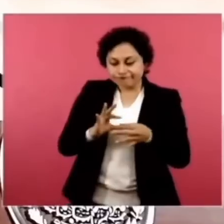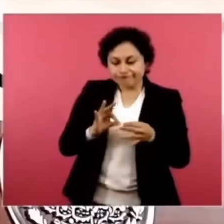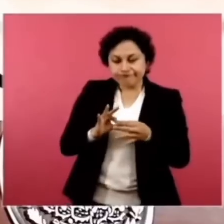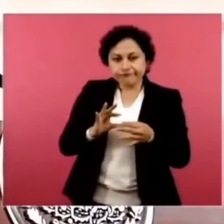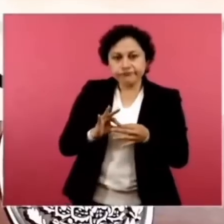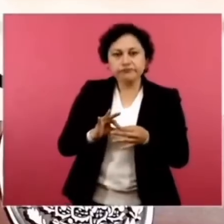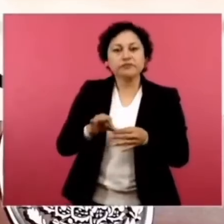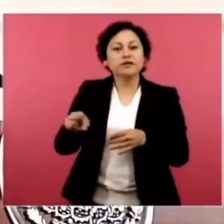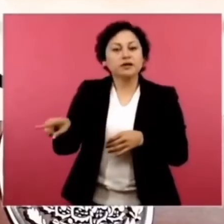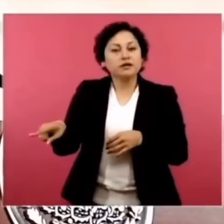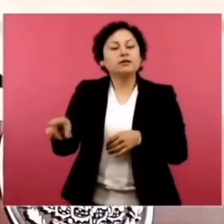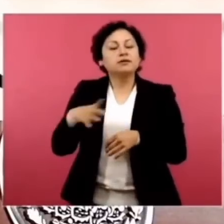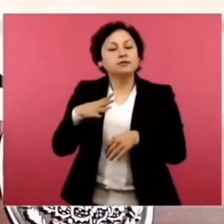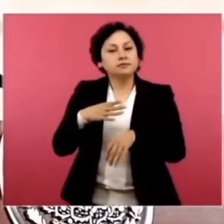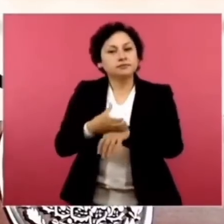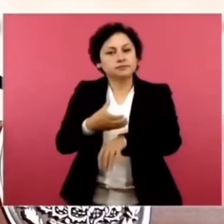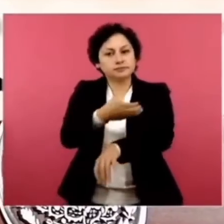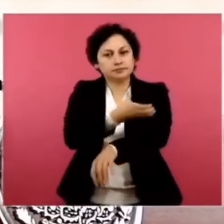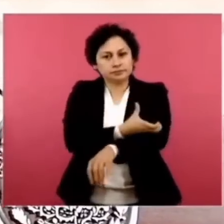de